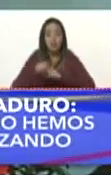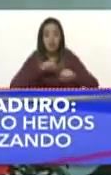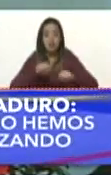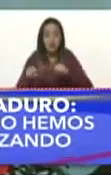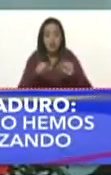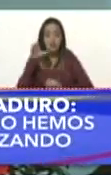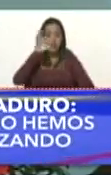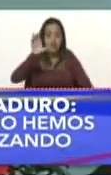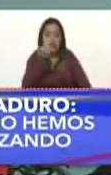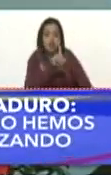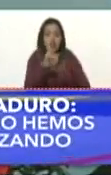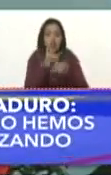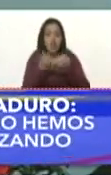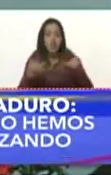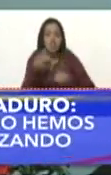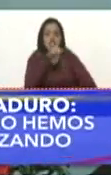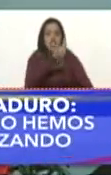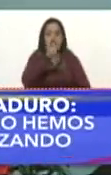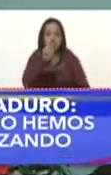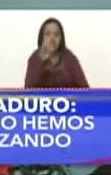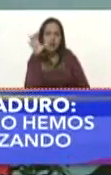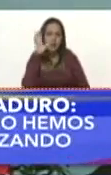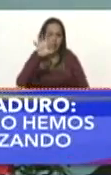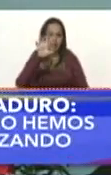no alineados con 120 países.